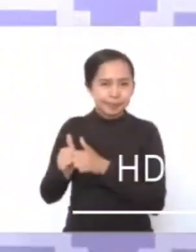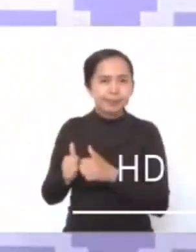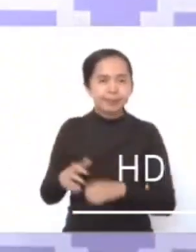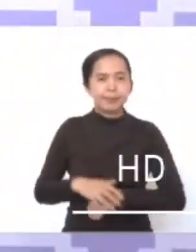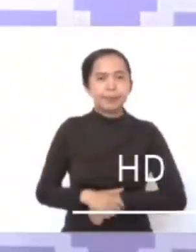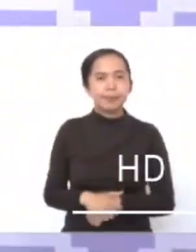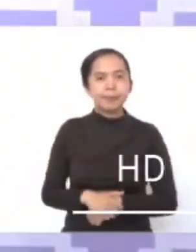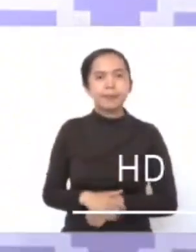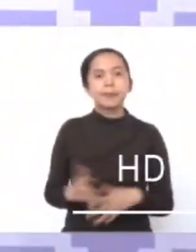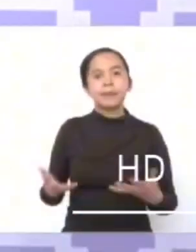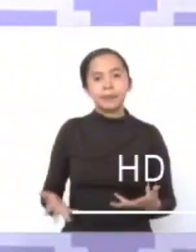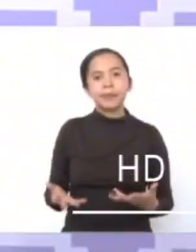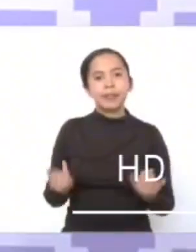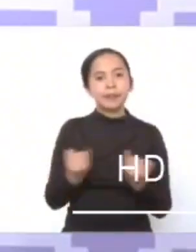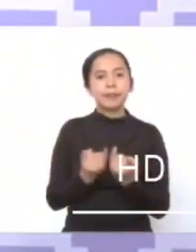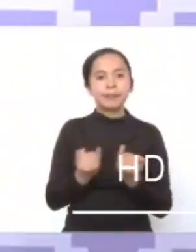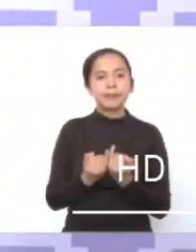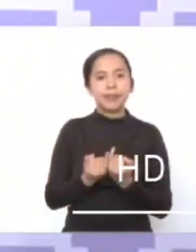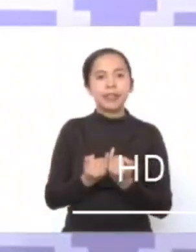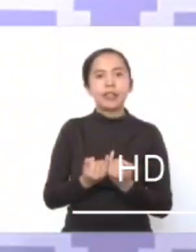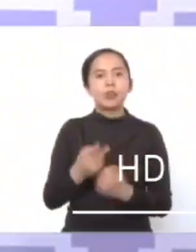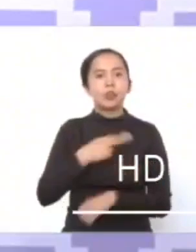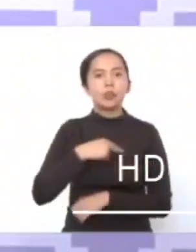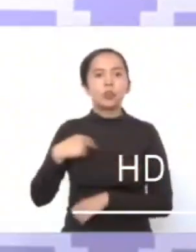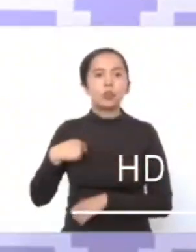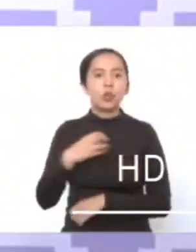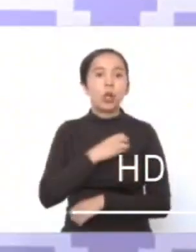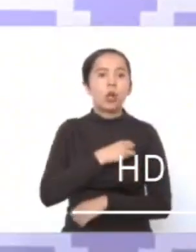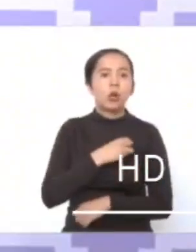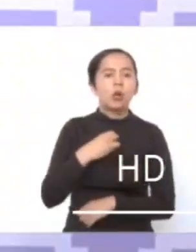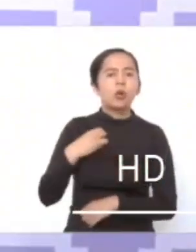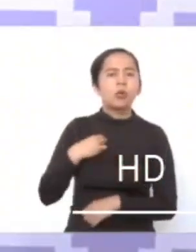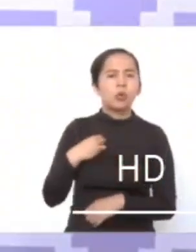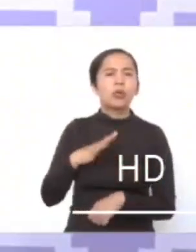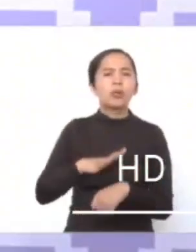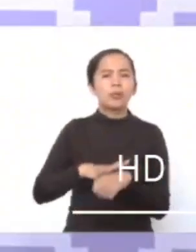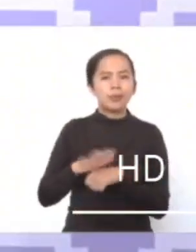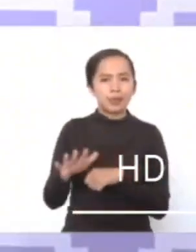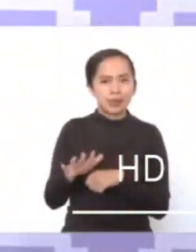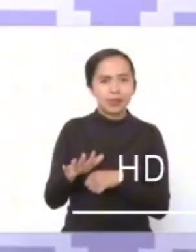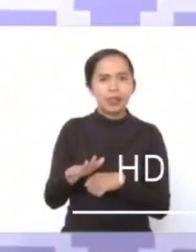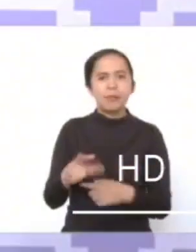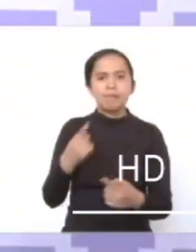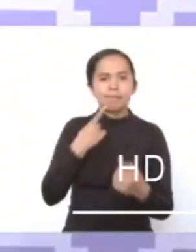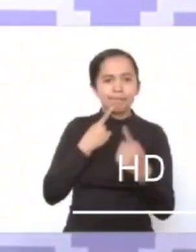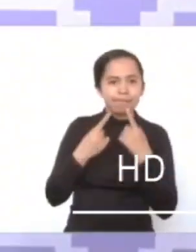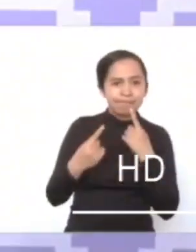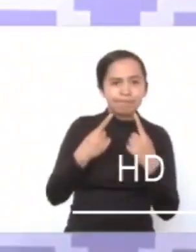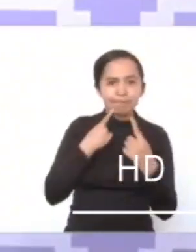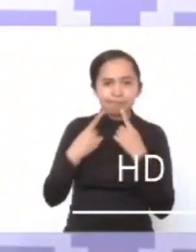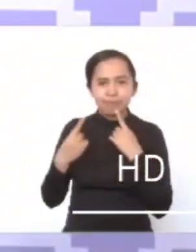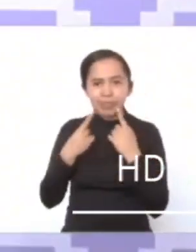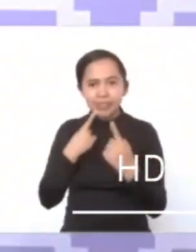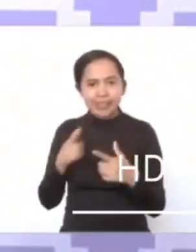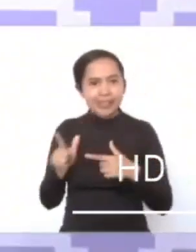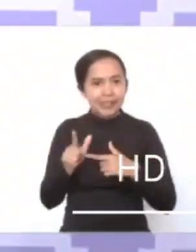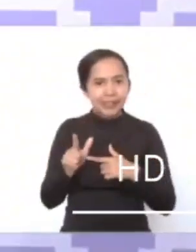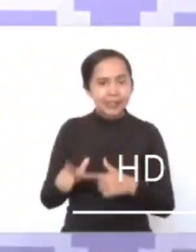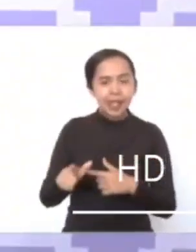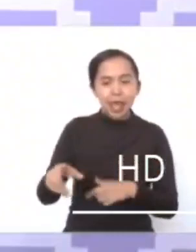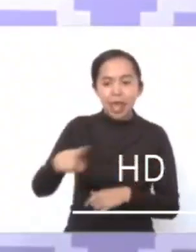vigilancia. Y también nos obligó, por convicción, a dialogar permanentemente